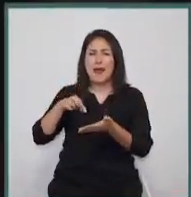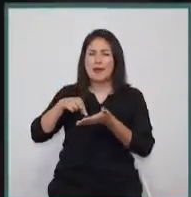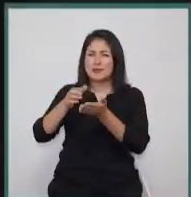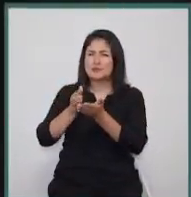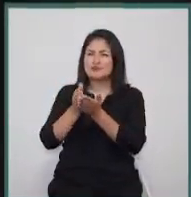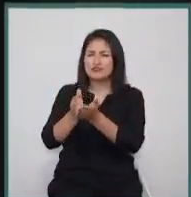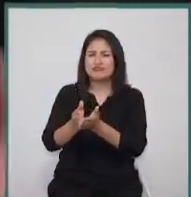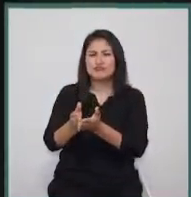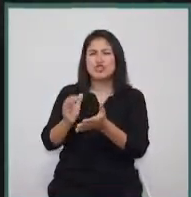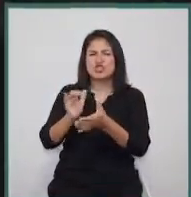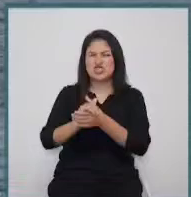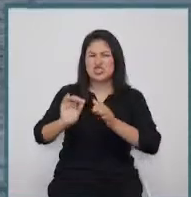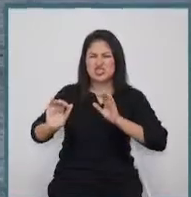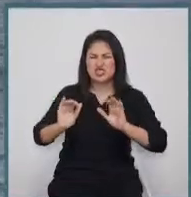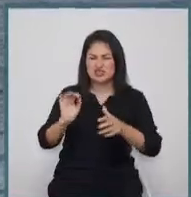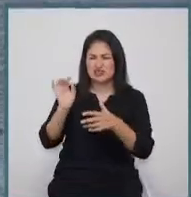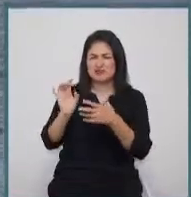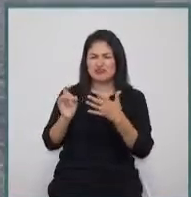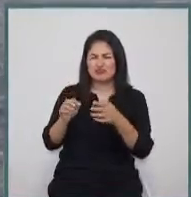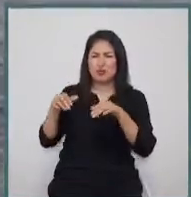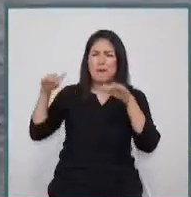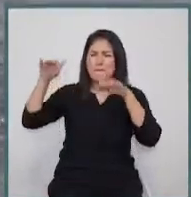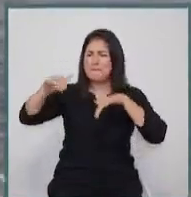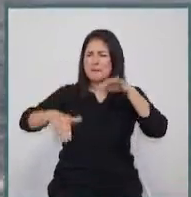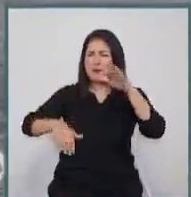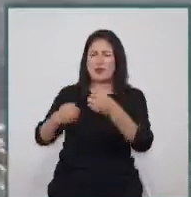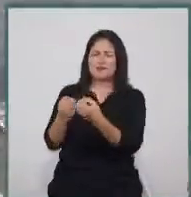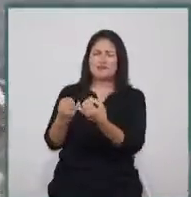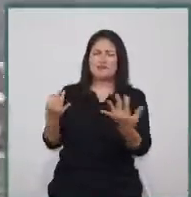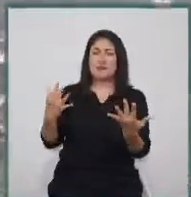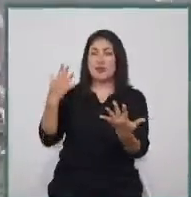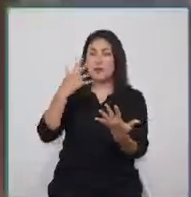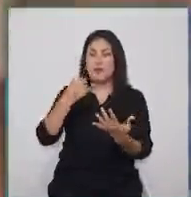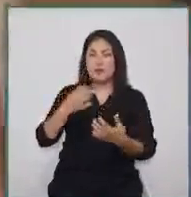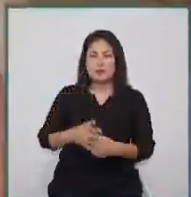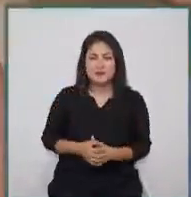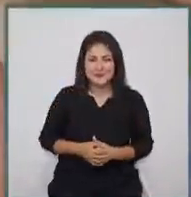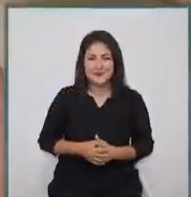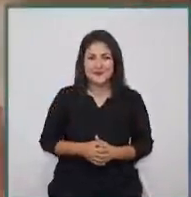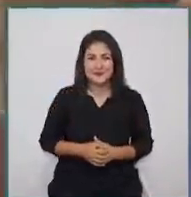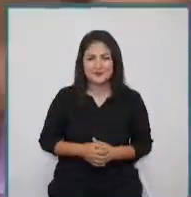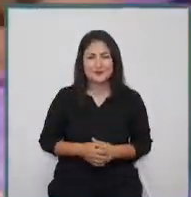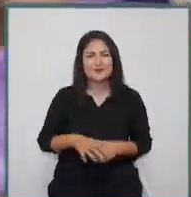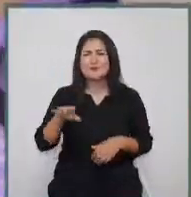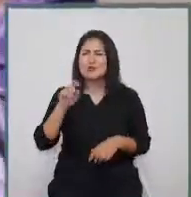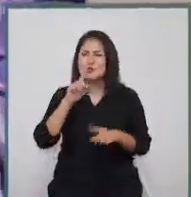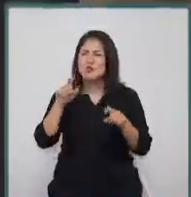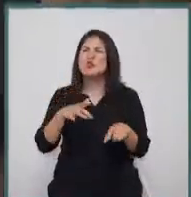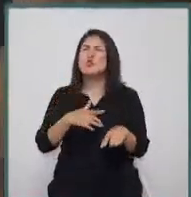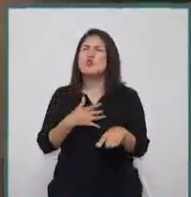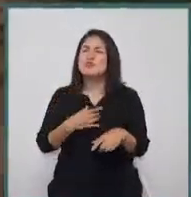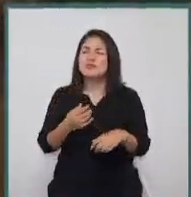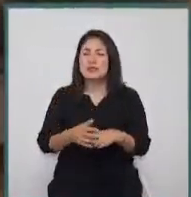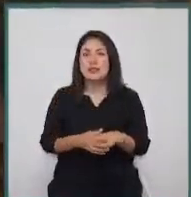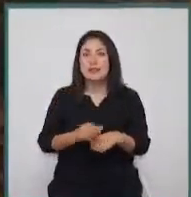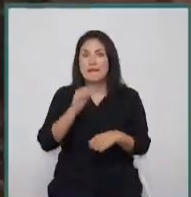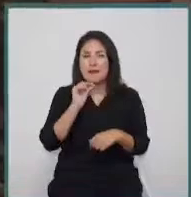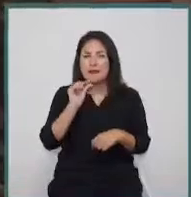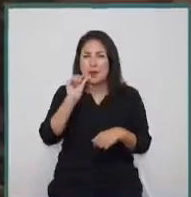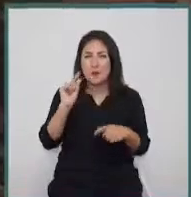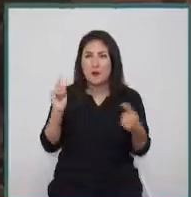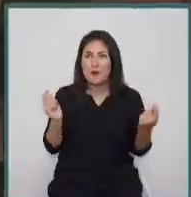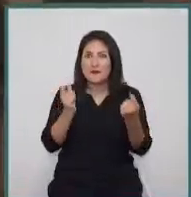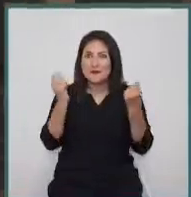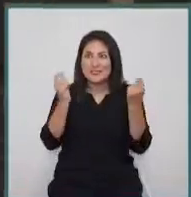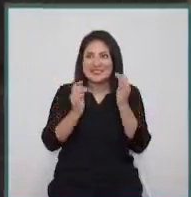Paracas, Chincha, etcétera. Ahí todas las playas que usted quiera conocer. Siga, ¿cómo están? ¿Cómo se sienten? Falta muy poco para celebrar